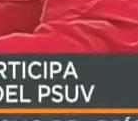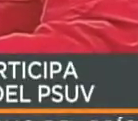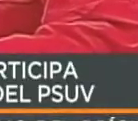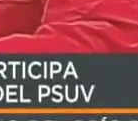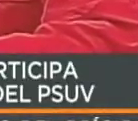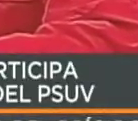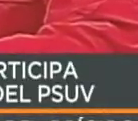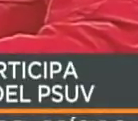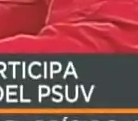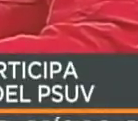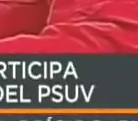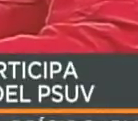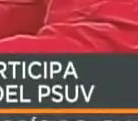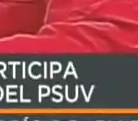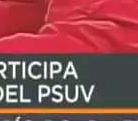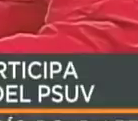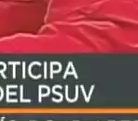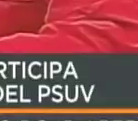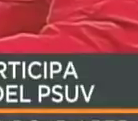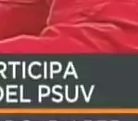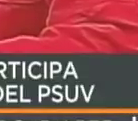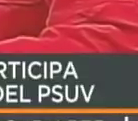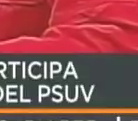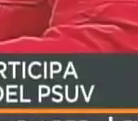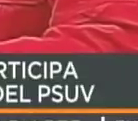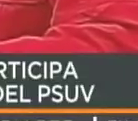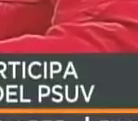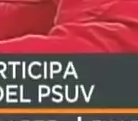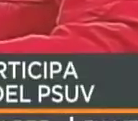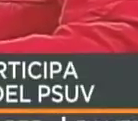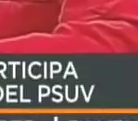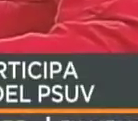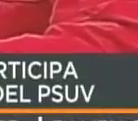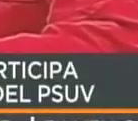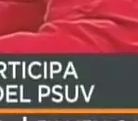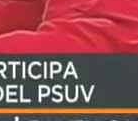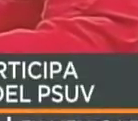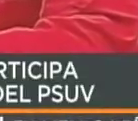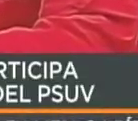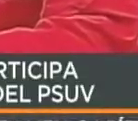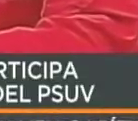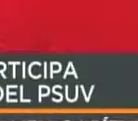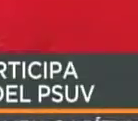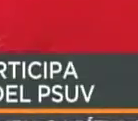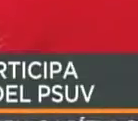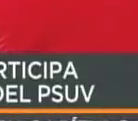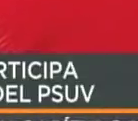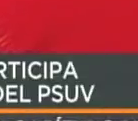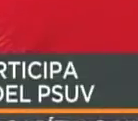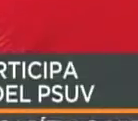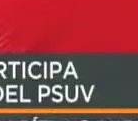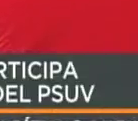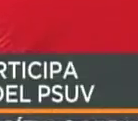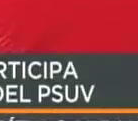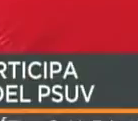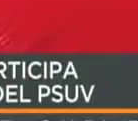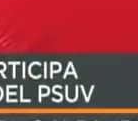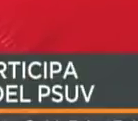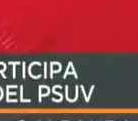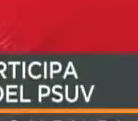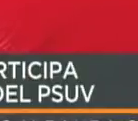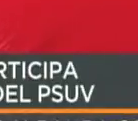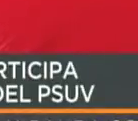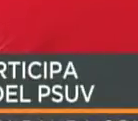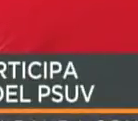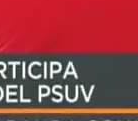guerra económica, si se quiere, inclemente, que le ha causado heridas al pueblo, pero está el pueblo firme en